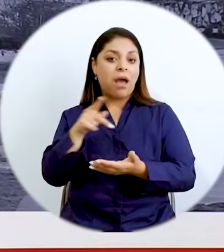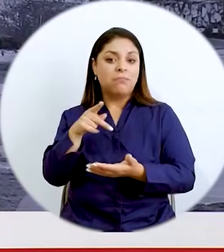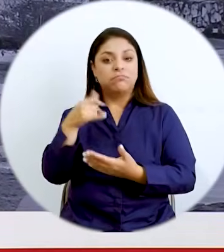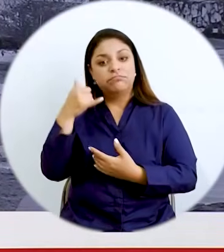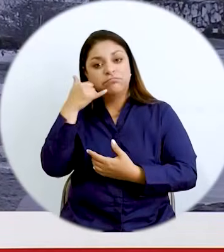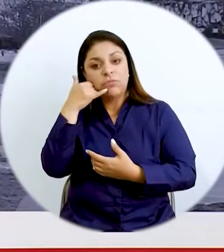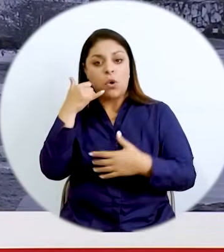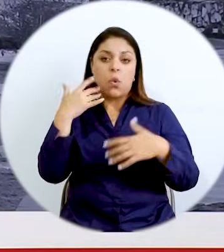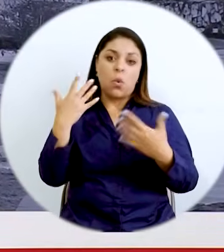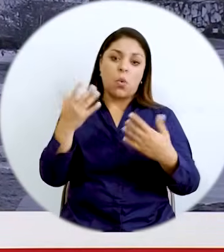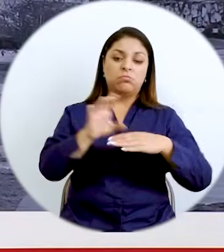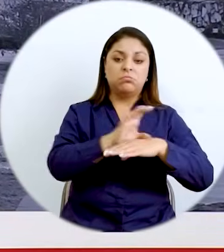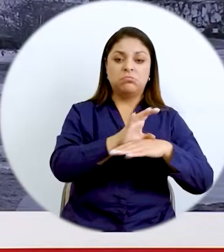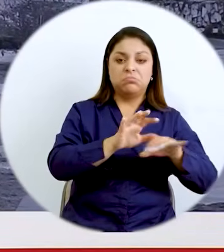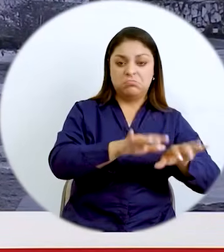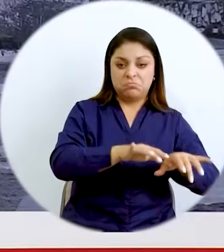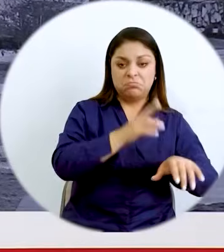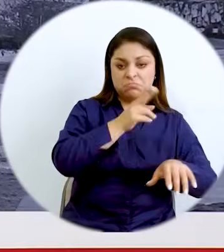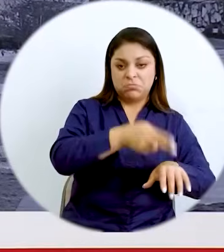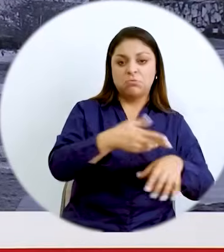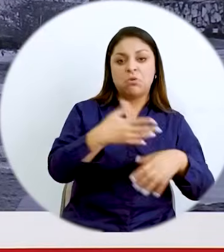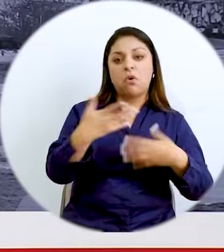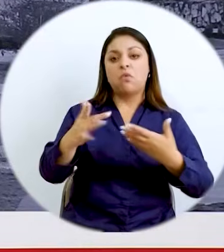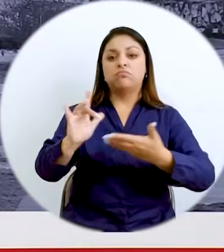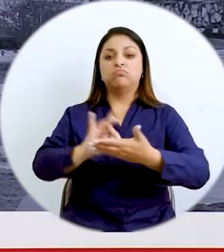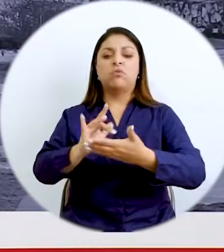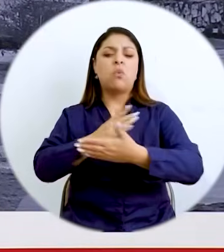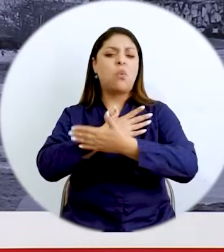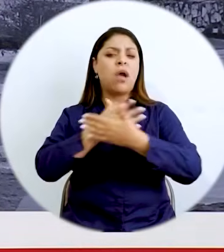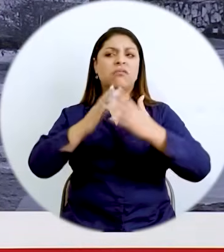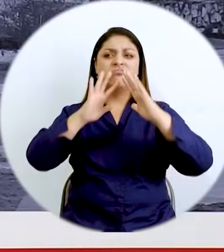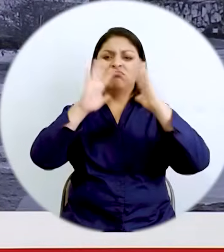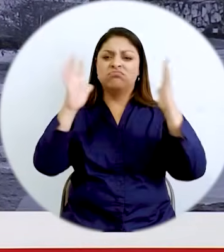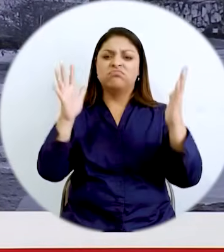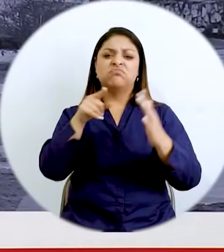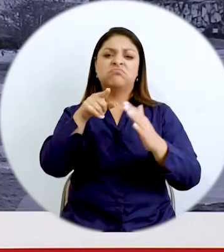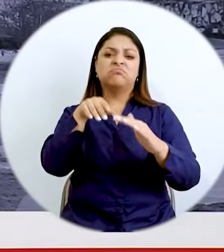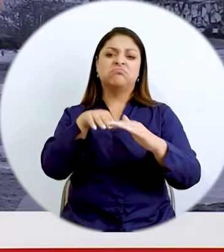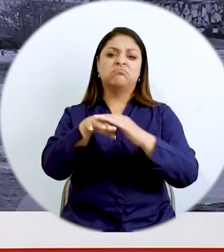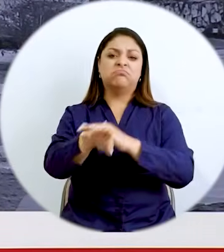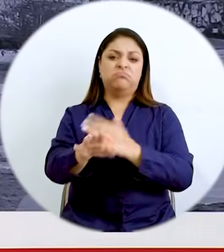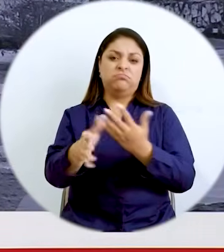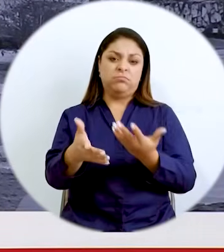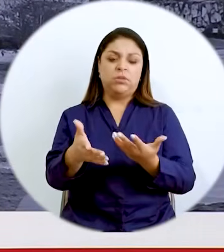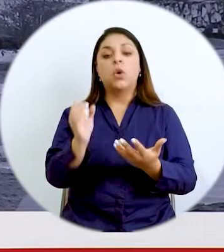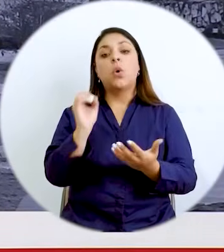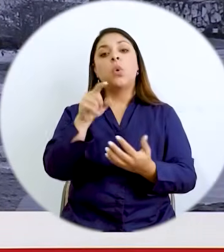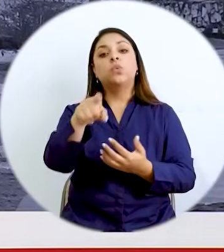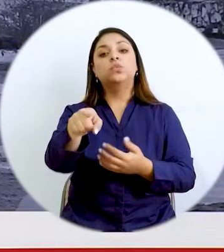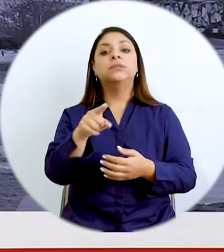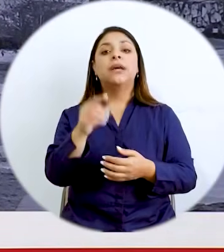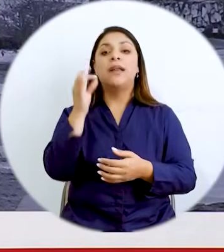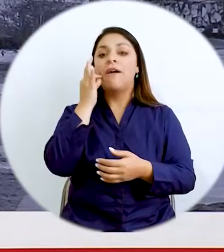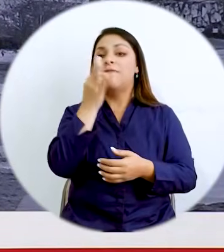misma computadora o en una tableta, desde cualquier parte del mundo uno puede acceder al programa, o si uno está en media finca, ve que una